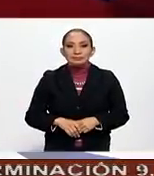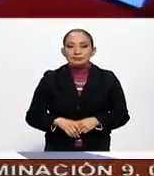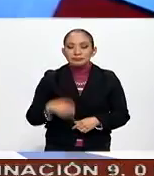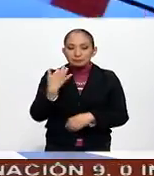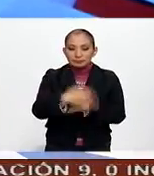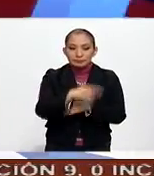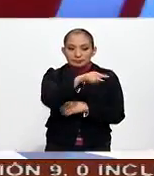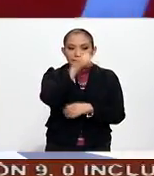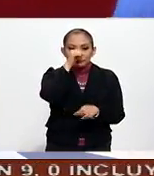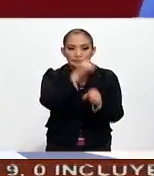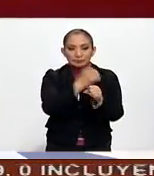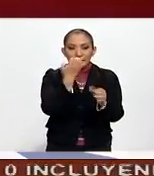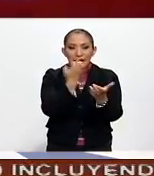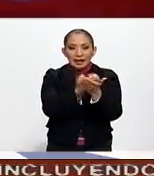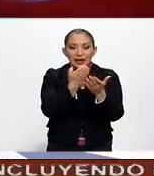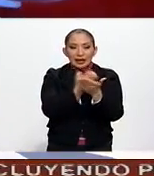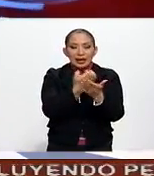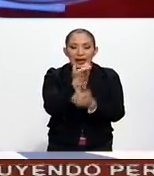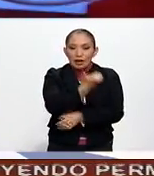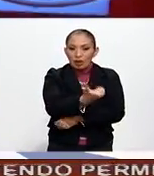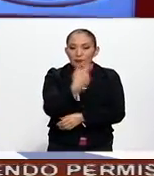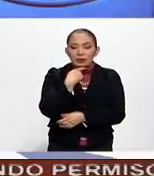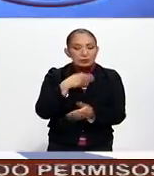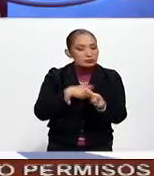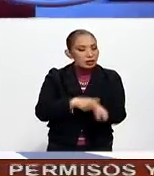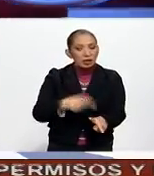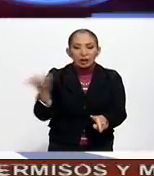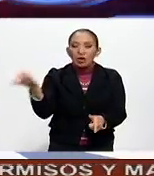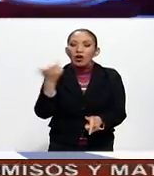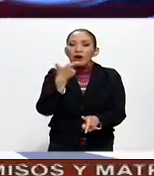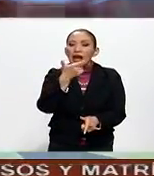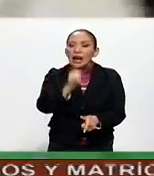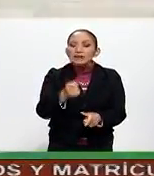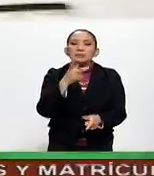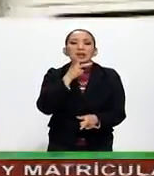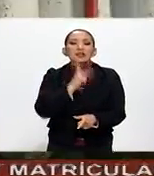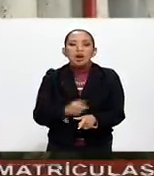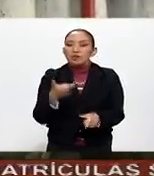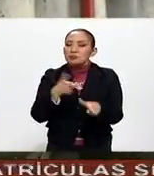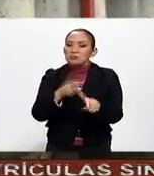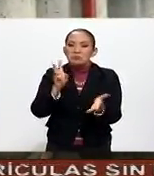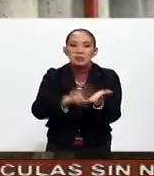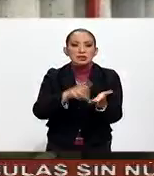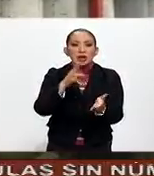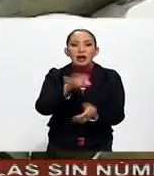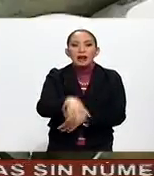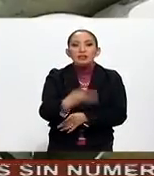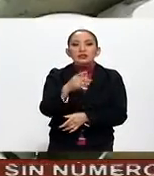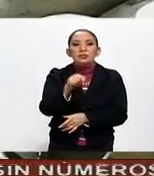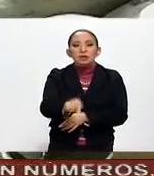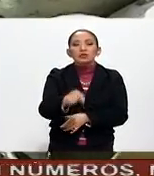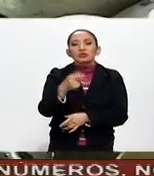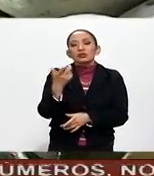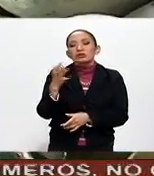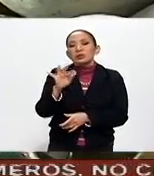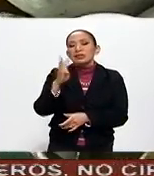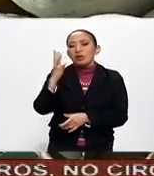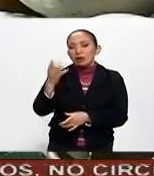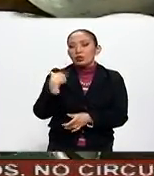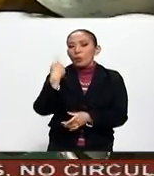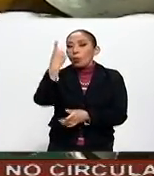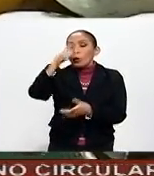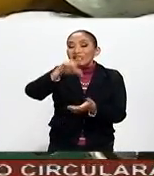parte, la Secretaría de Economía anunció que mantendrá el precio del gas licuado de petróleo en 14.53 pesos por kilo